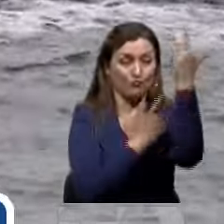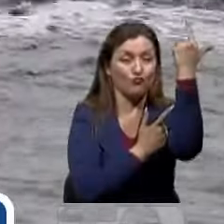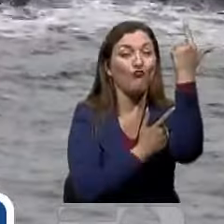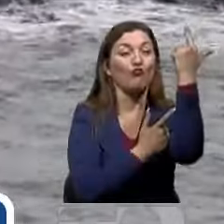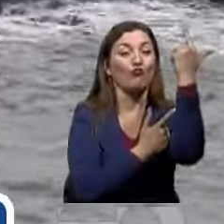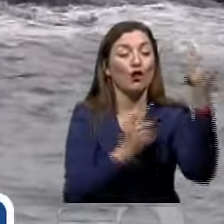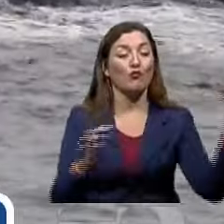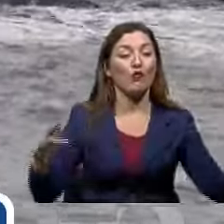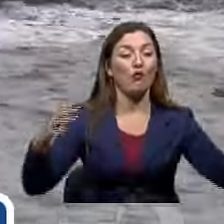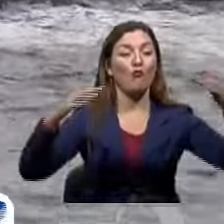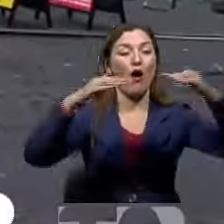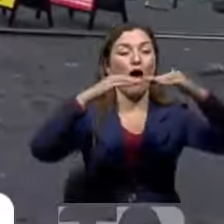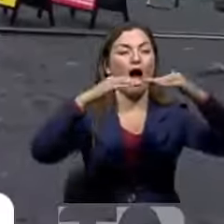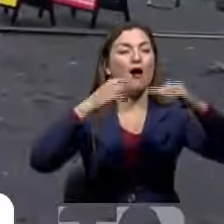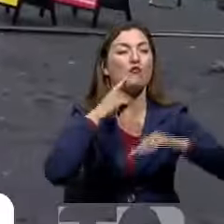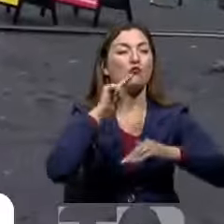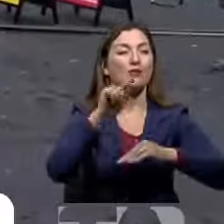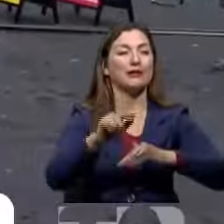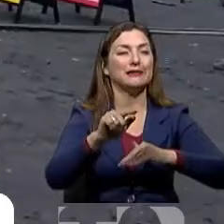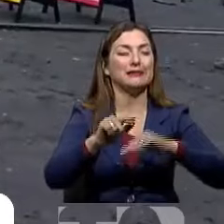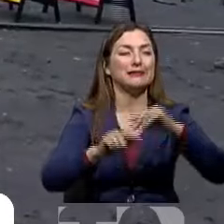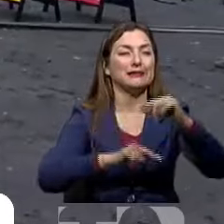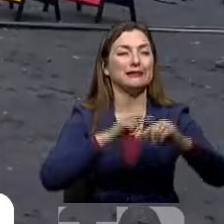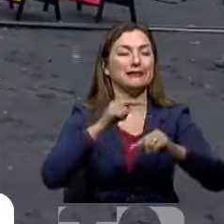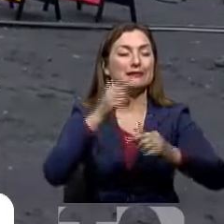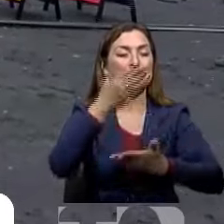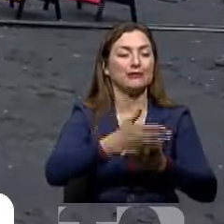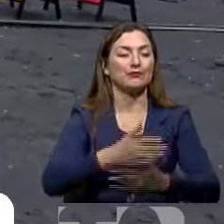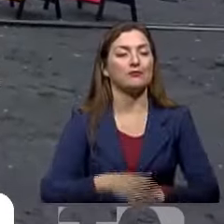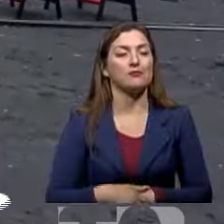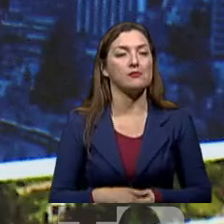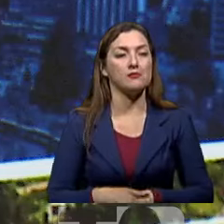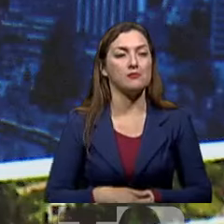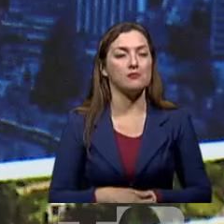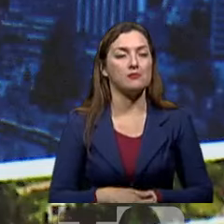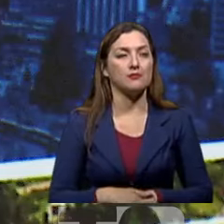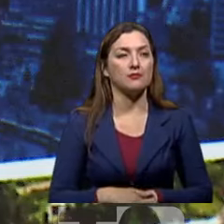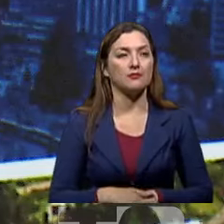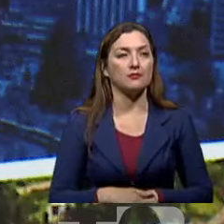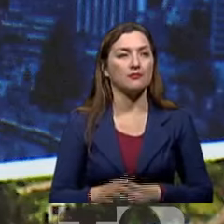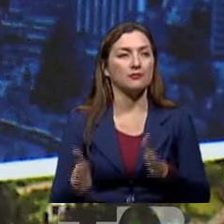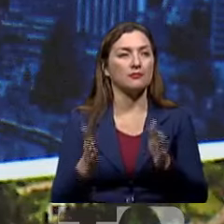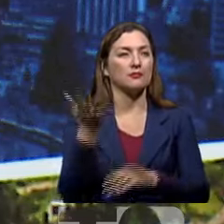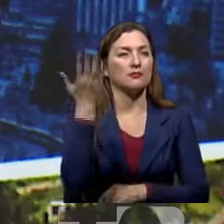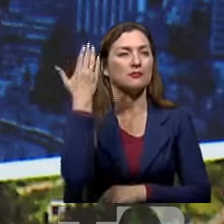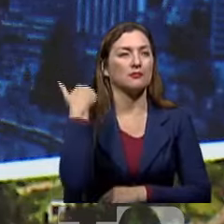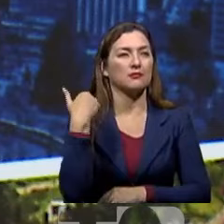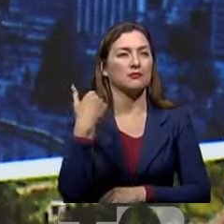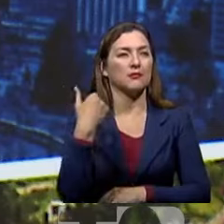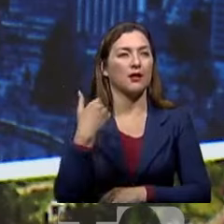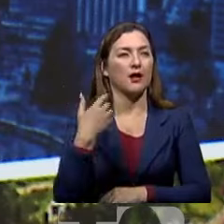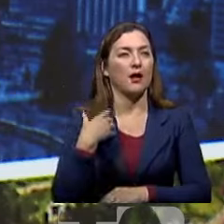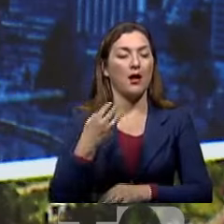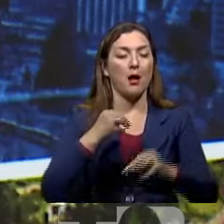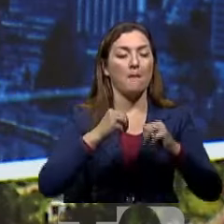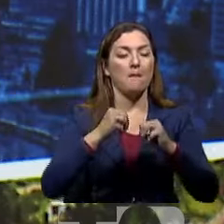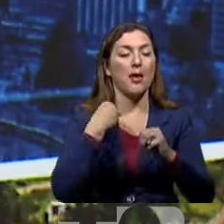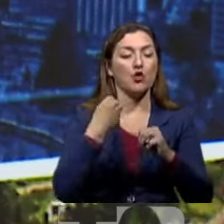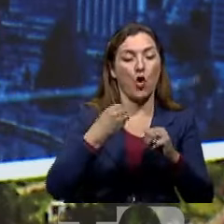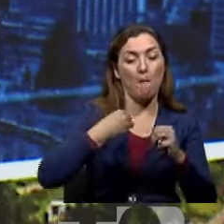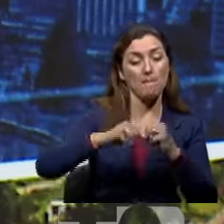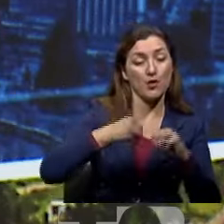tramo de la troncal amazónica están casi paralizados. Y el pasaje de la Metrovía en la ciudad de